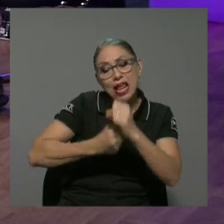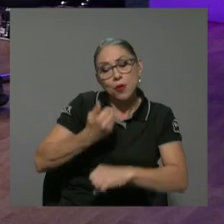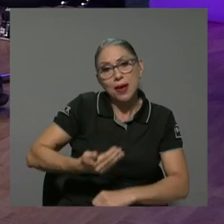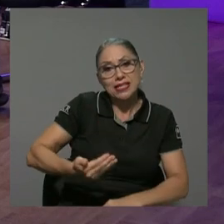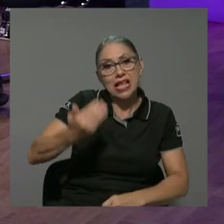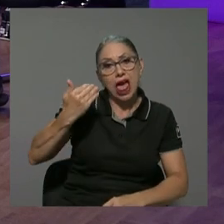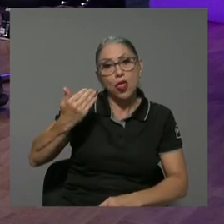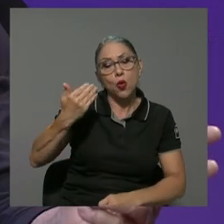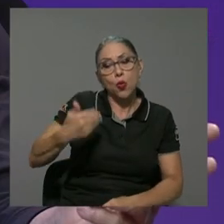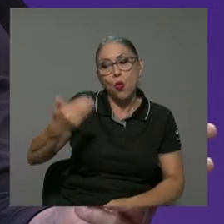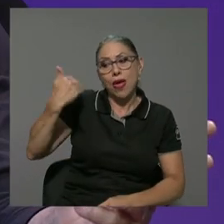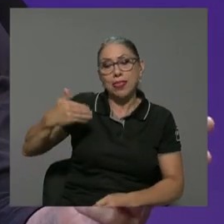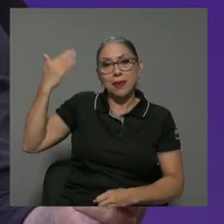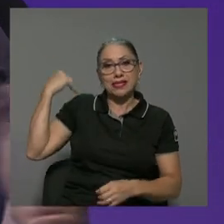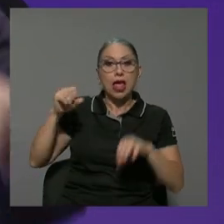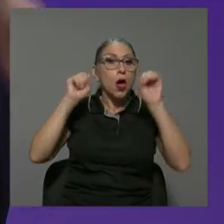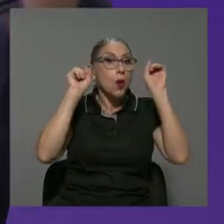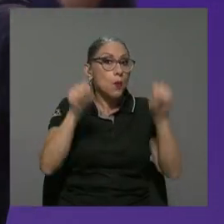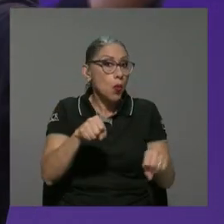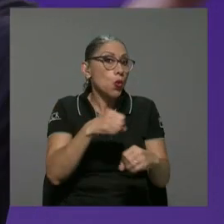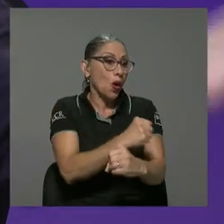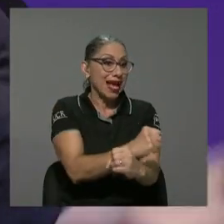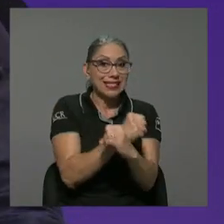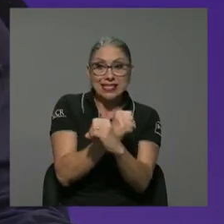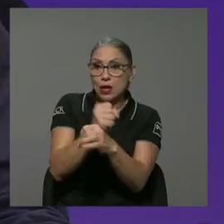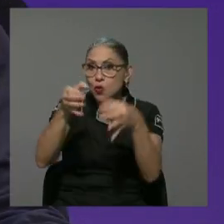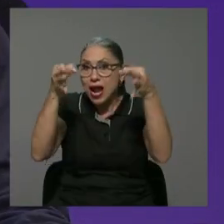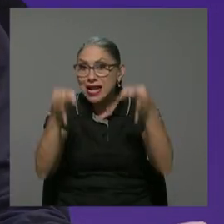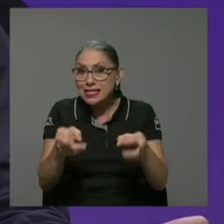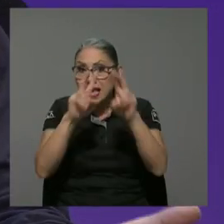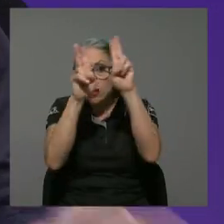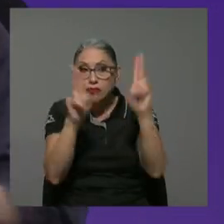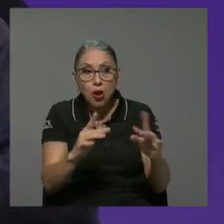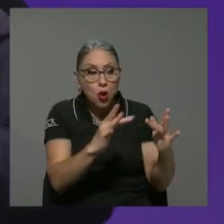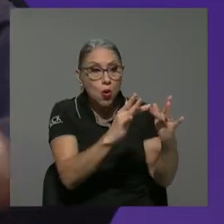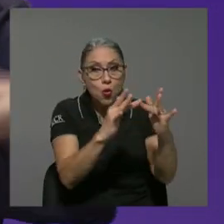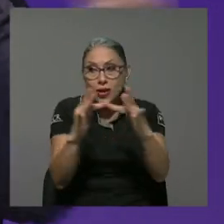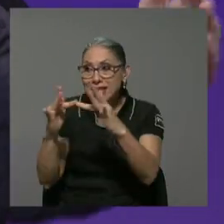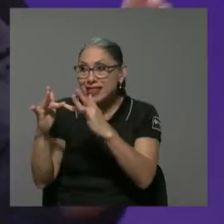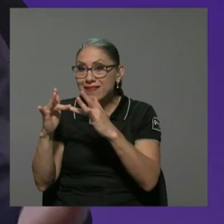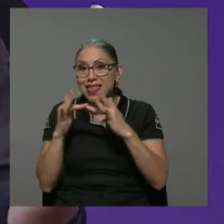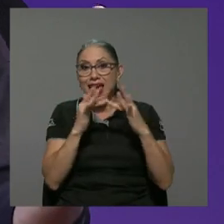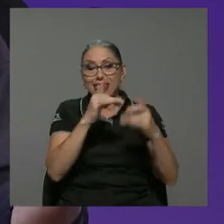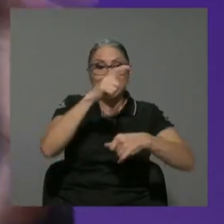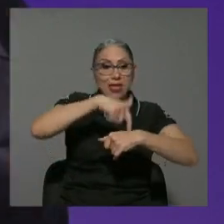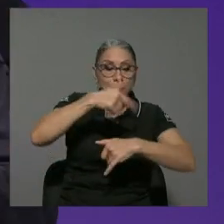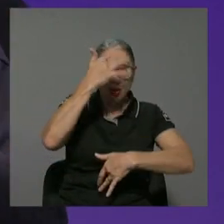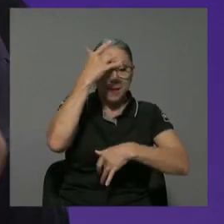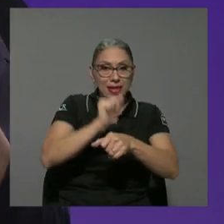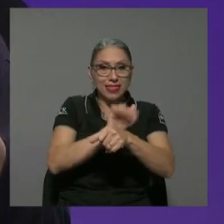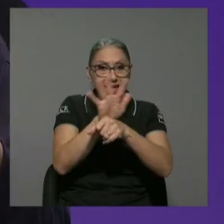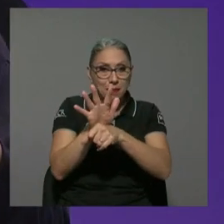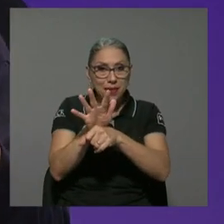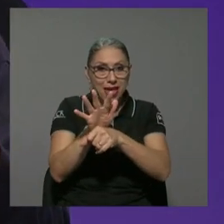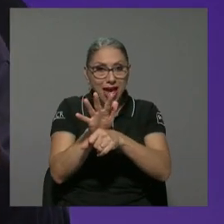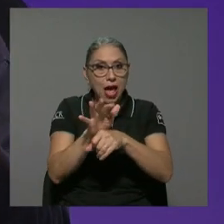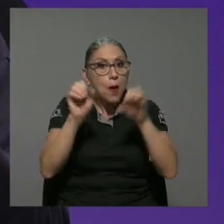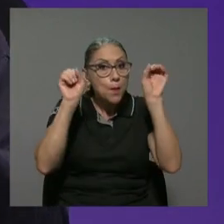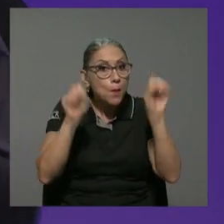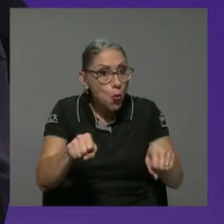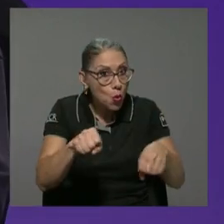haberse asegurado conectividad, digamos, durante la pandemia. Todo eso pudo haberse hecho, pero no se